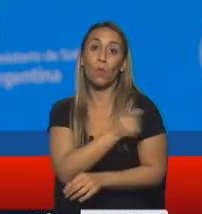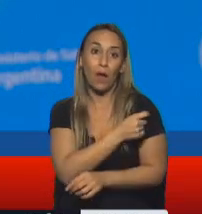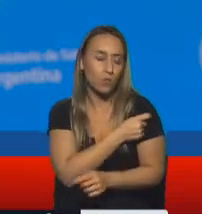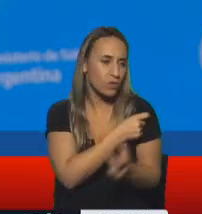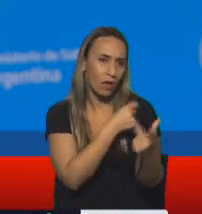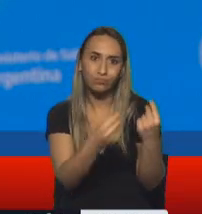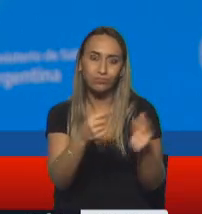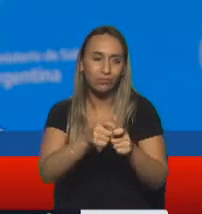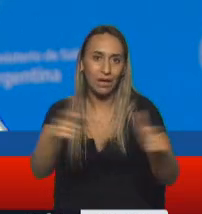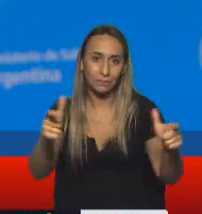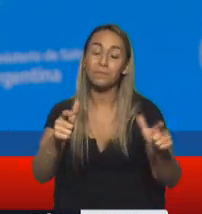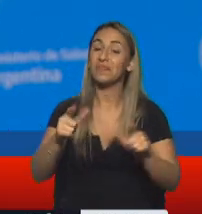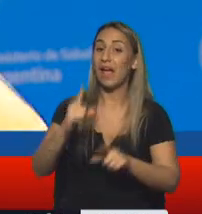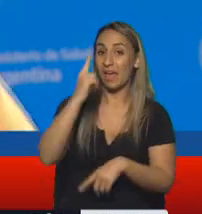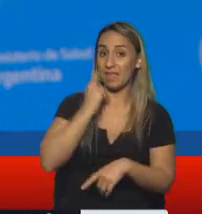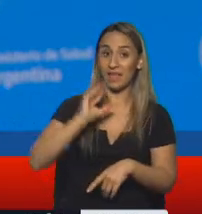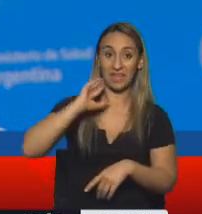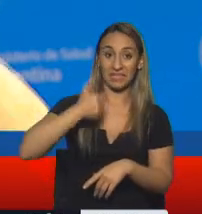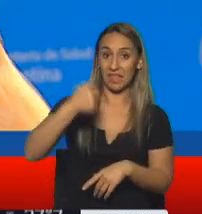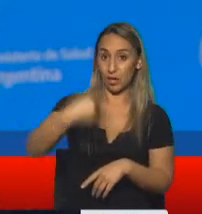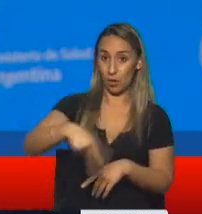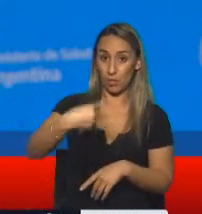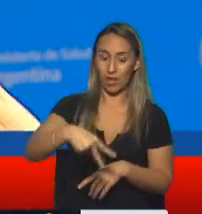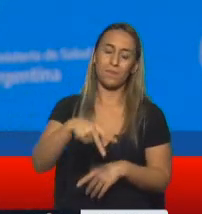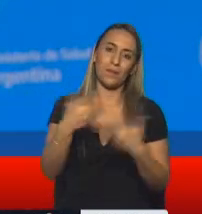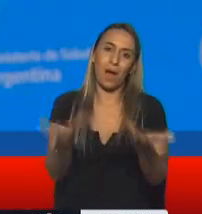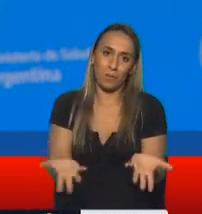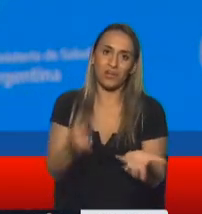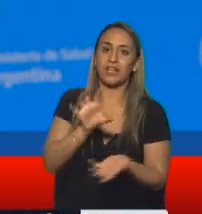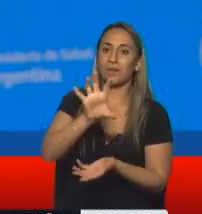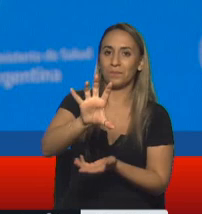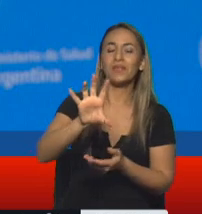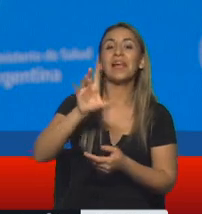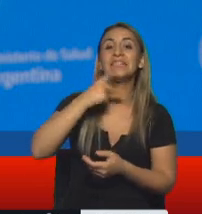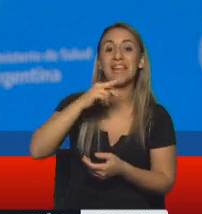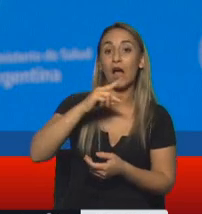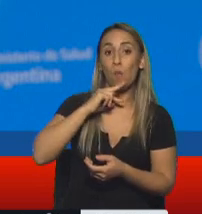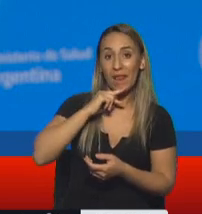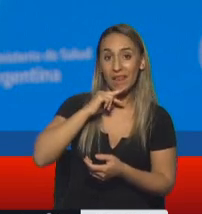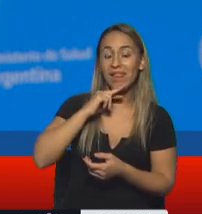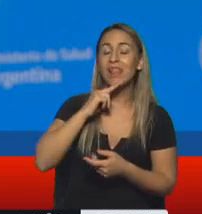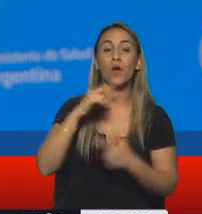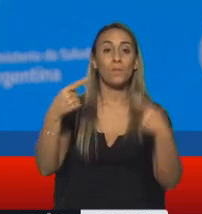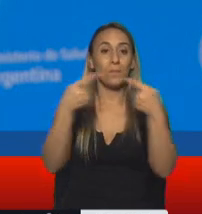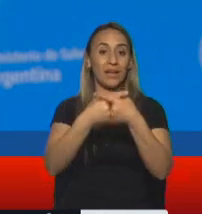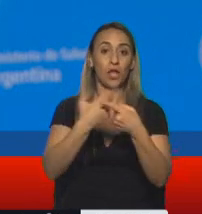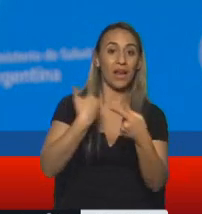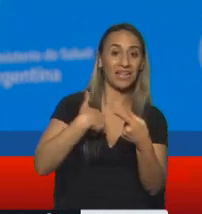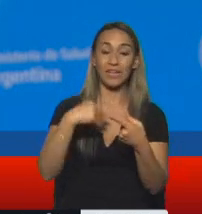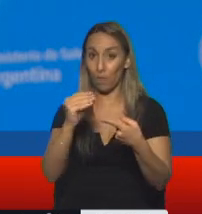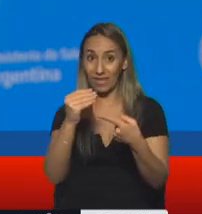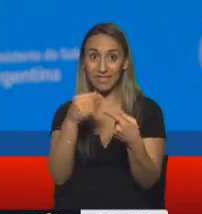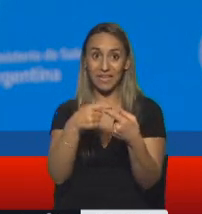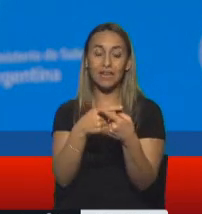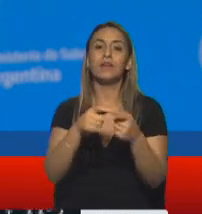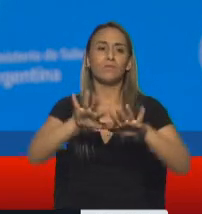16 de noviembre, como lanzamiento, el partido en San Juan de Argentina contra Brasil, el aumento del aforo